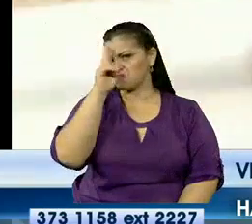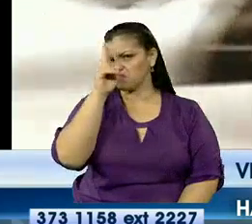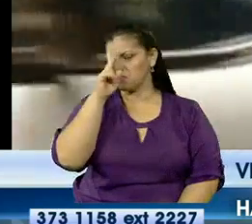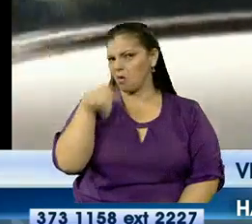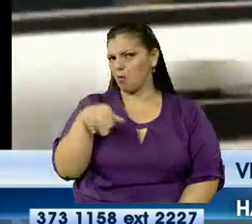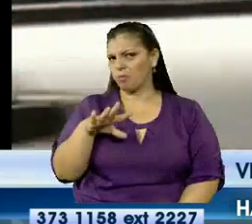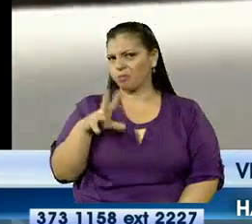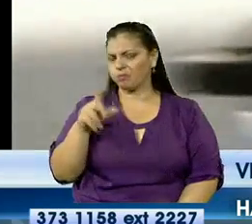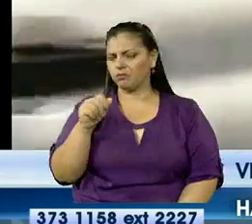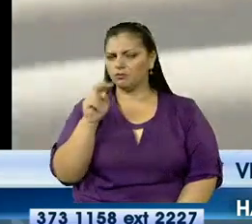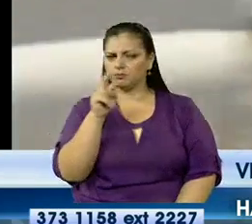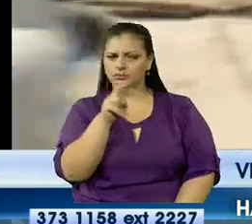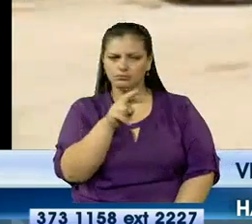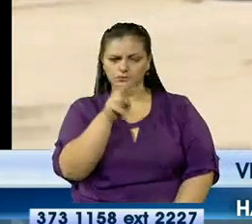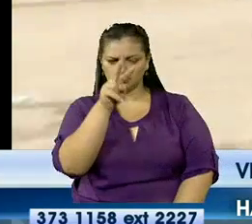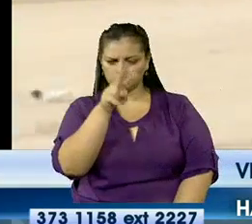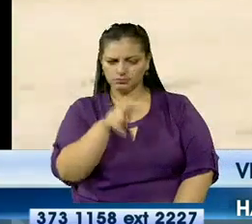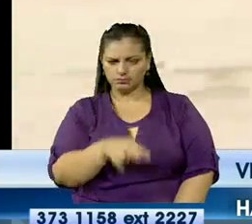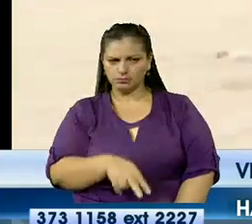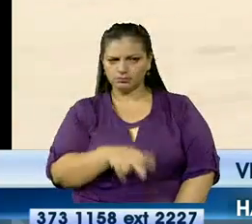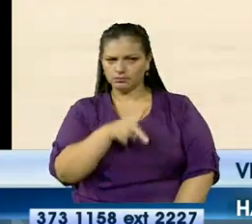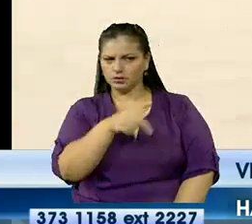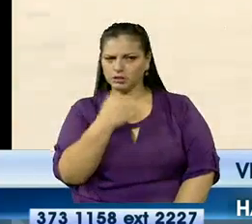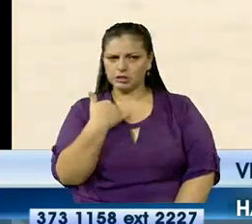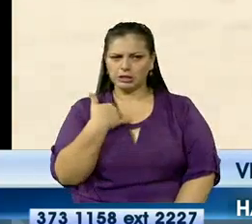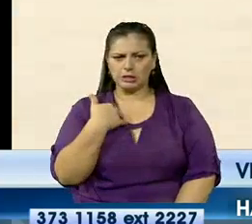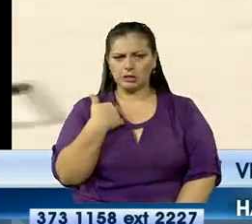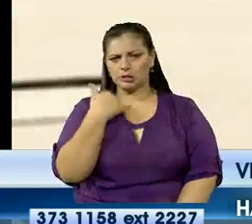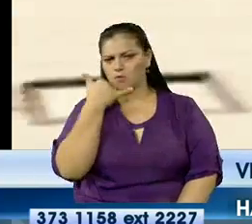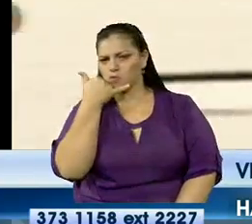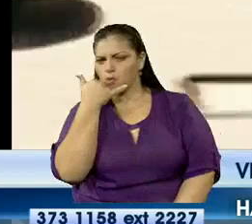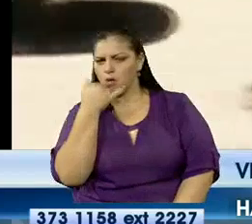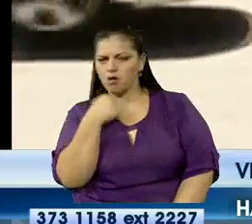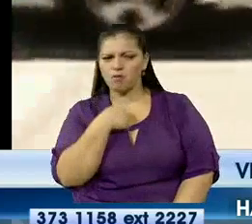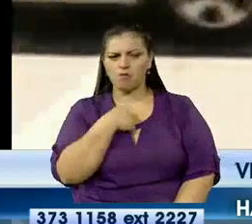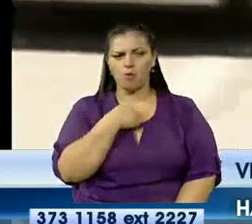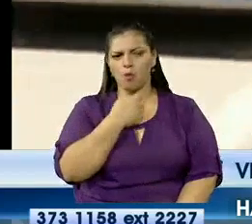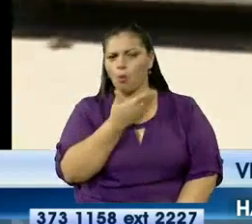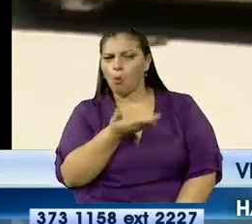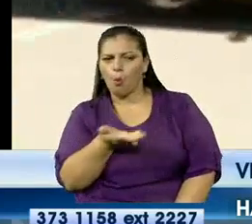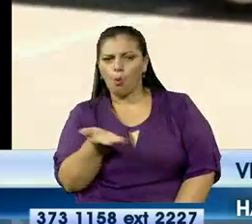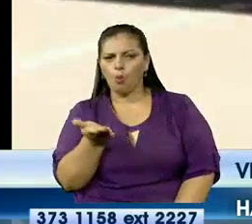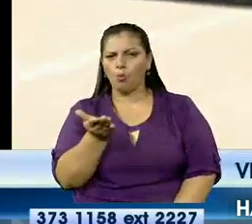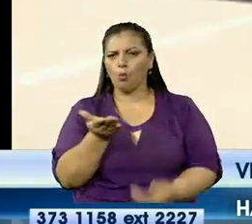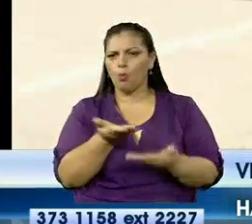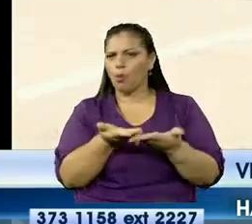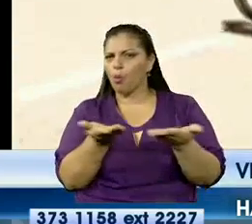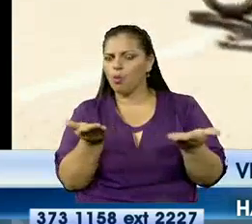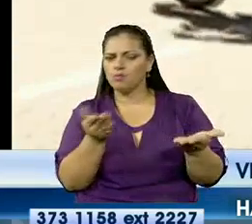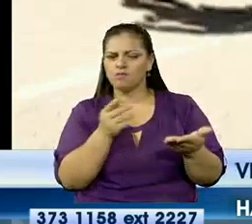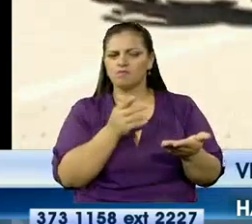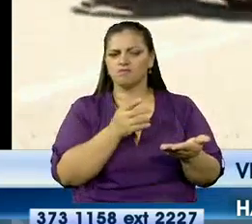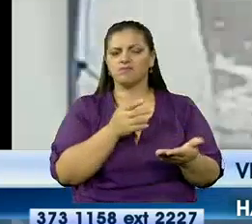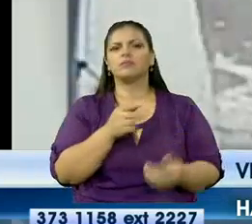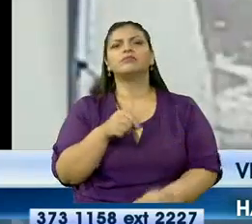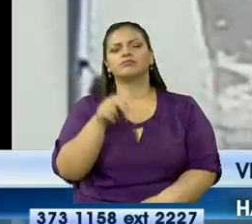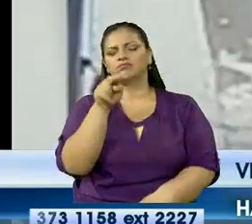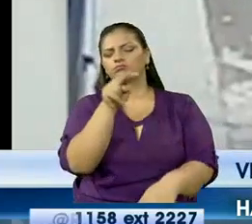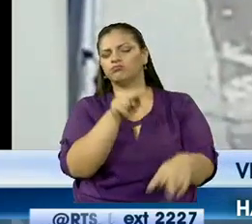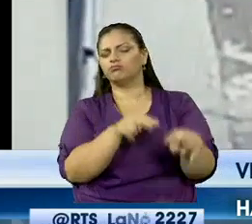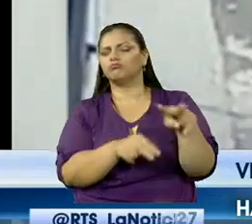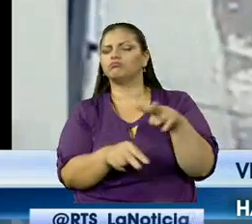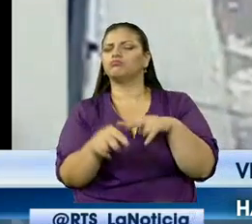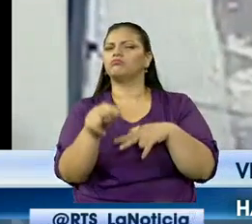tiene las cosas malas. Pero aquí no son de por aquí, son de otro lado que vienen. Pasan, pero una velocidad,